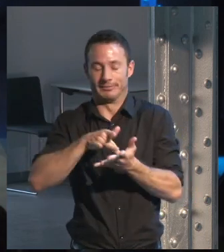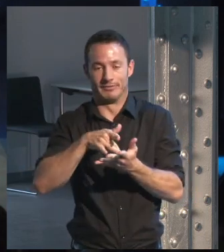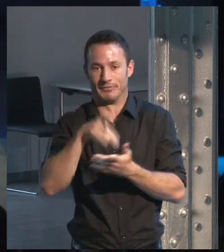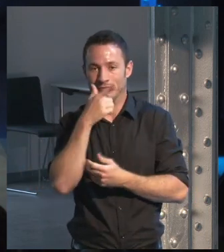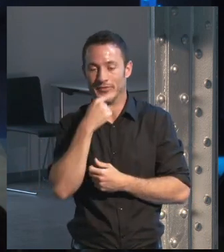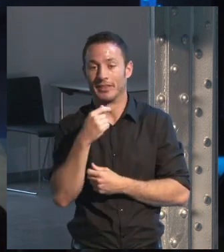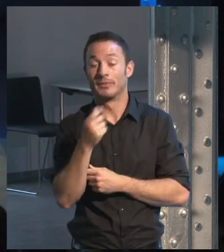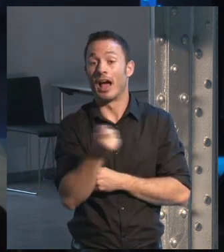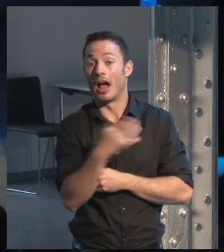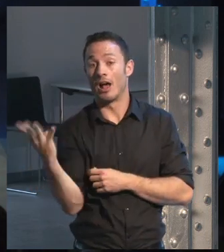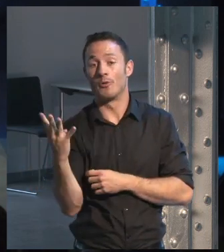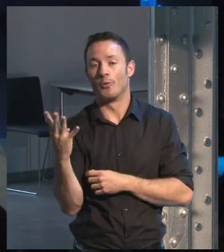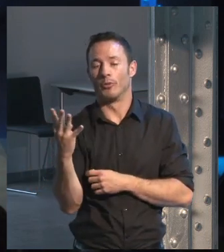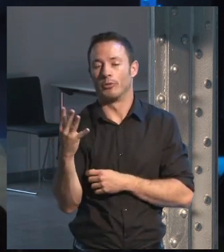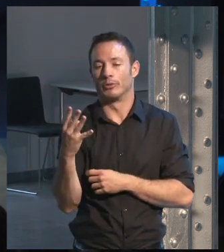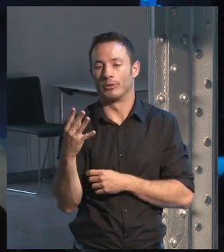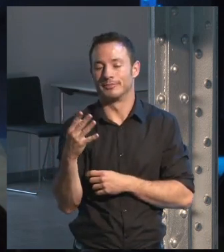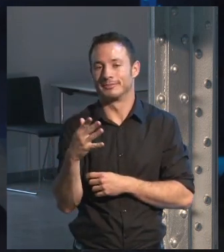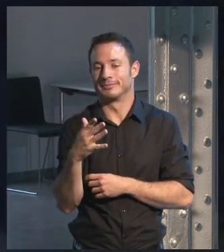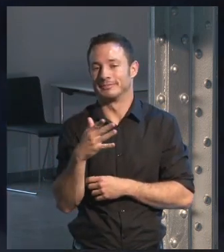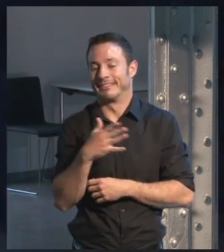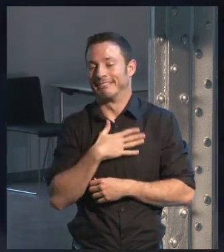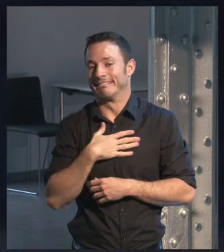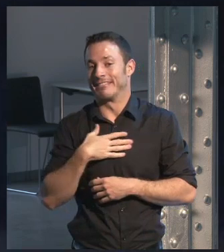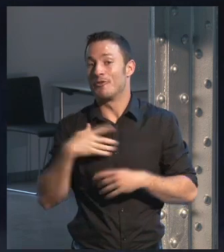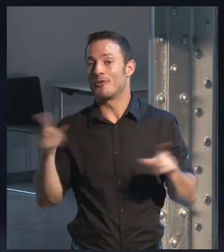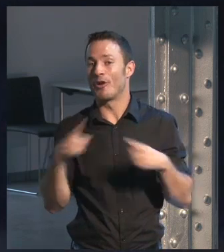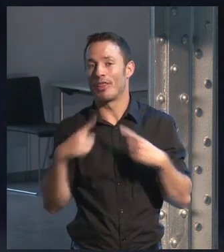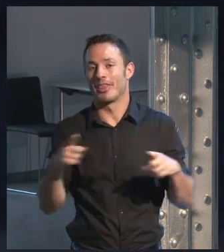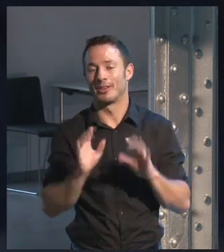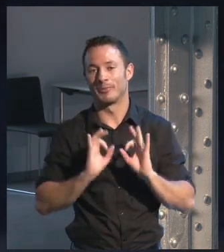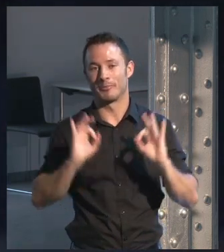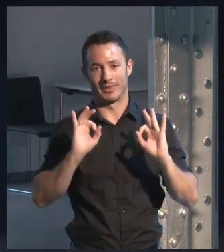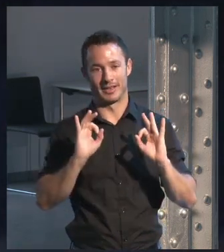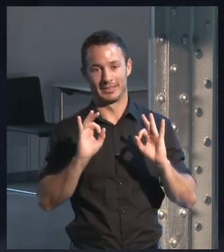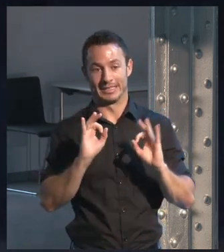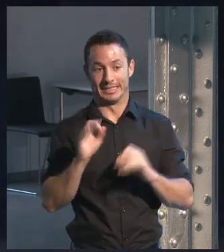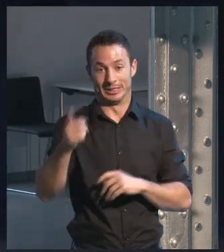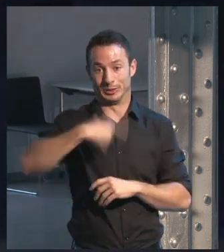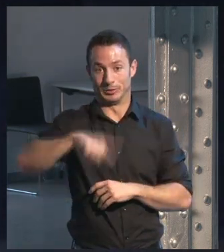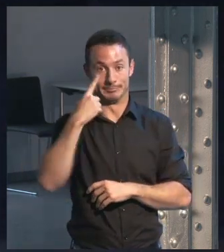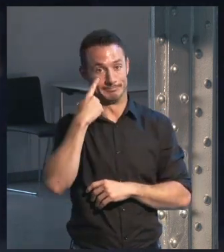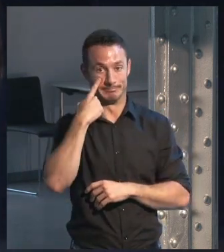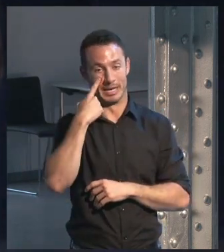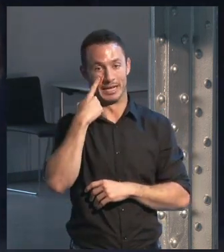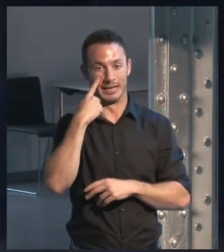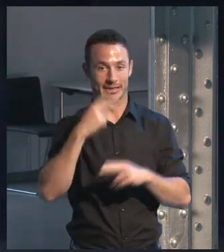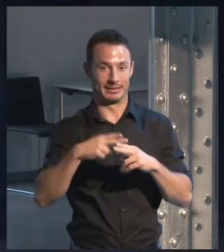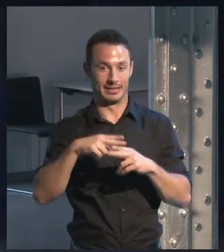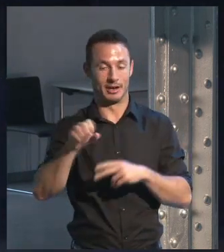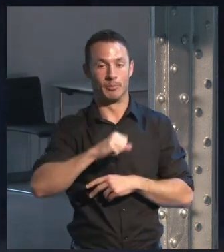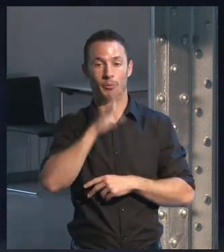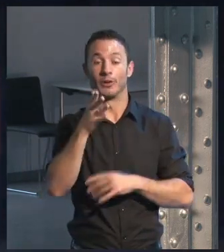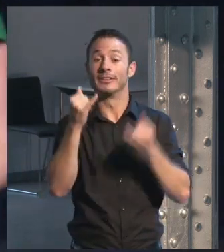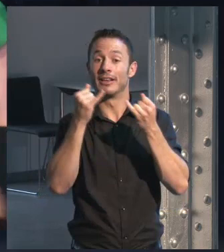a hacer un concierto muy especial, así que estad atentos porque va a ser un evento